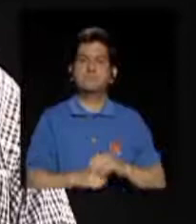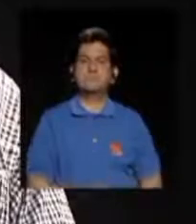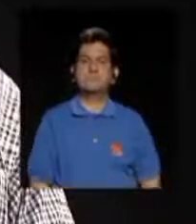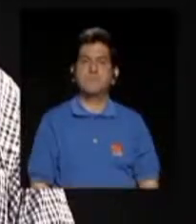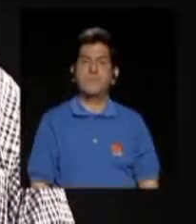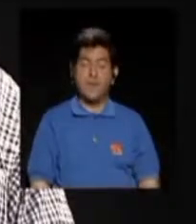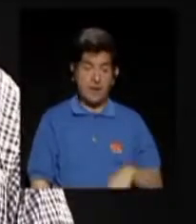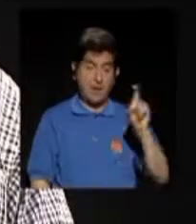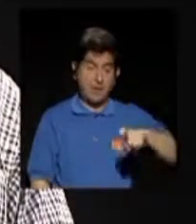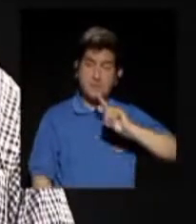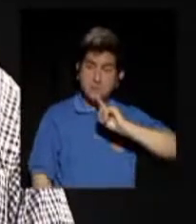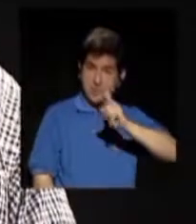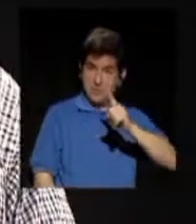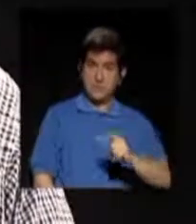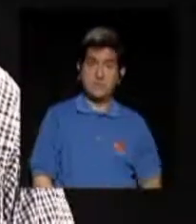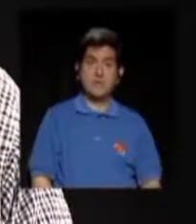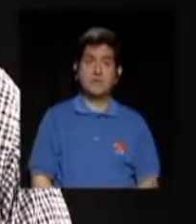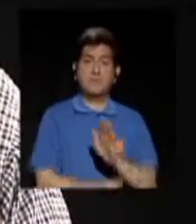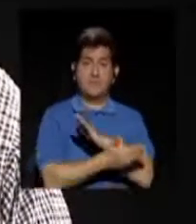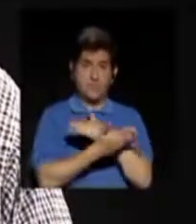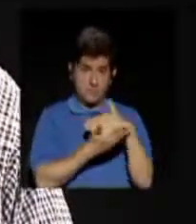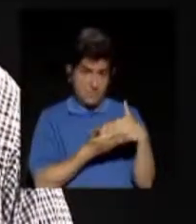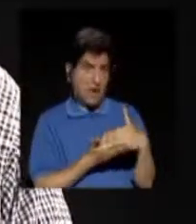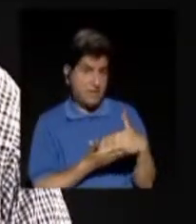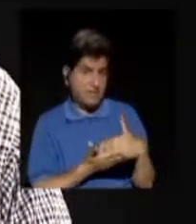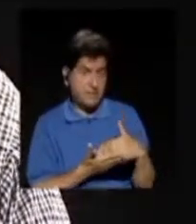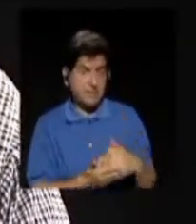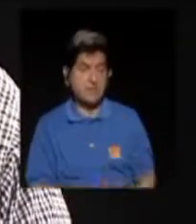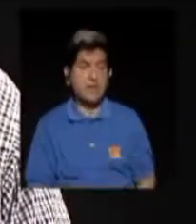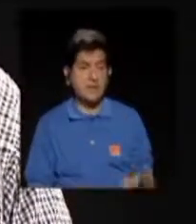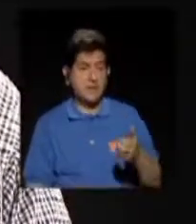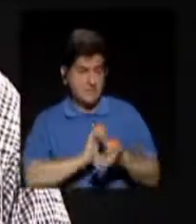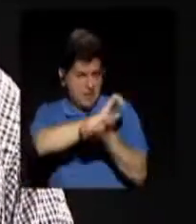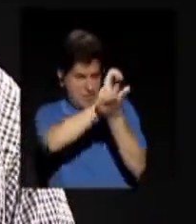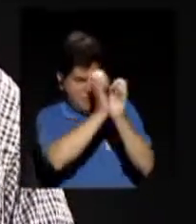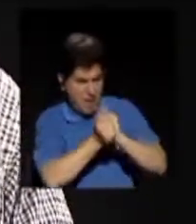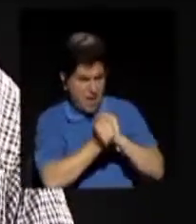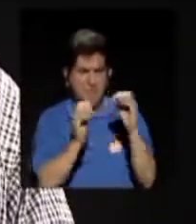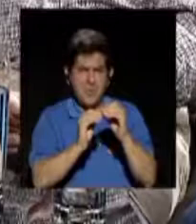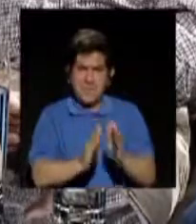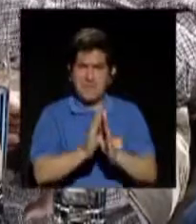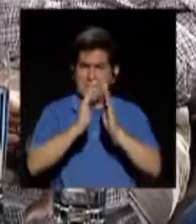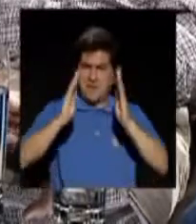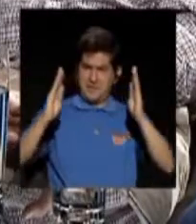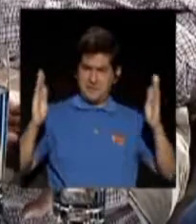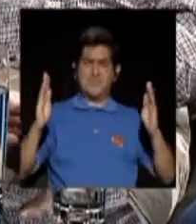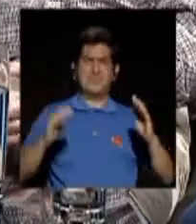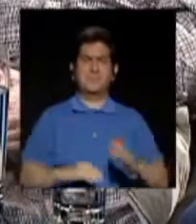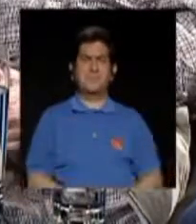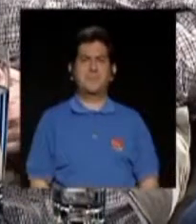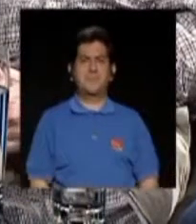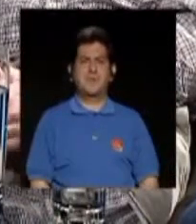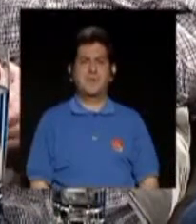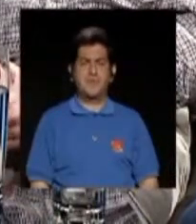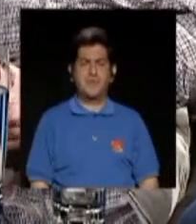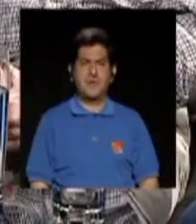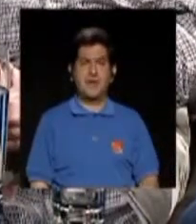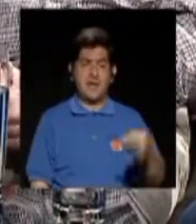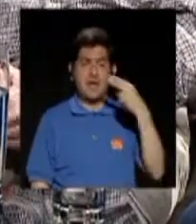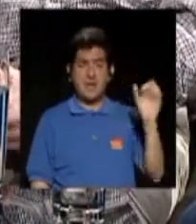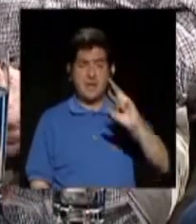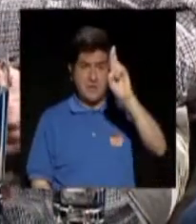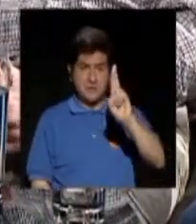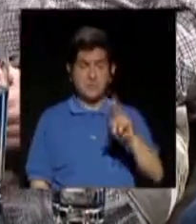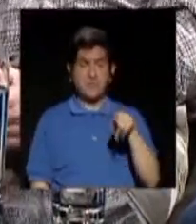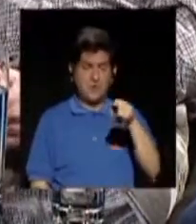hay que decirlo, formó parte, hay que recordarlo, de una reforma más amplia, ¿verdad? Que se conoce en la historia de Costa Rica